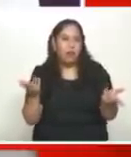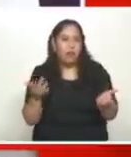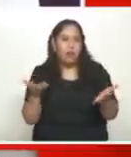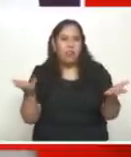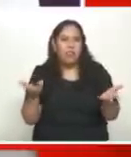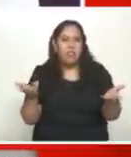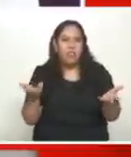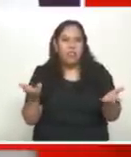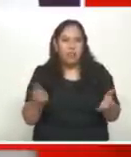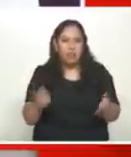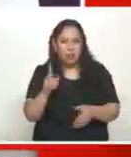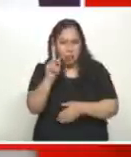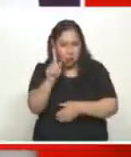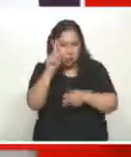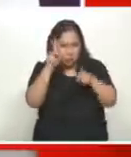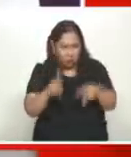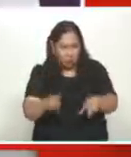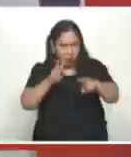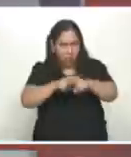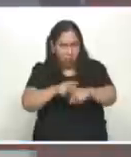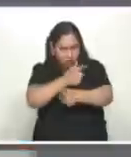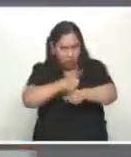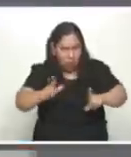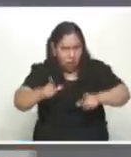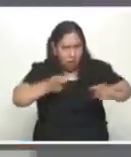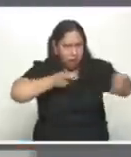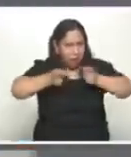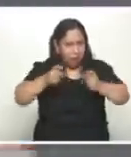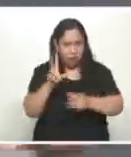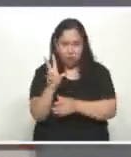alguien de libre a los propietarios? El libre es resistencia, vive desde la calle.